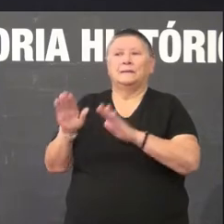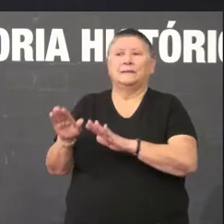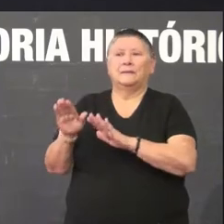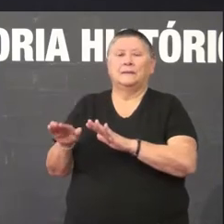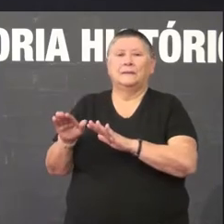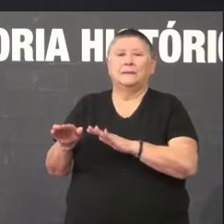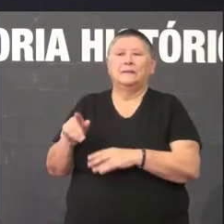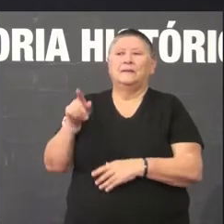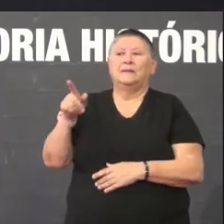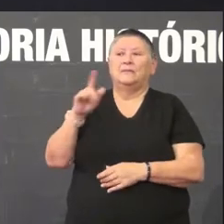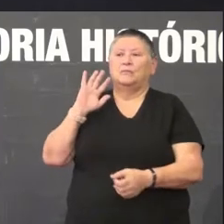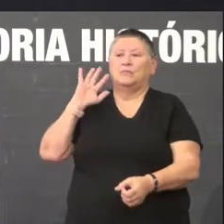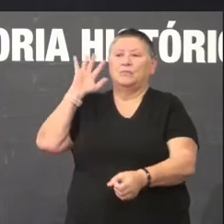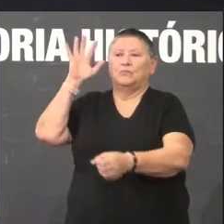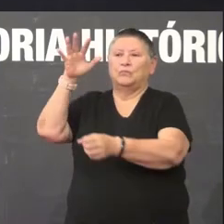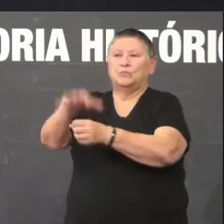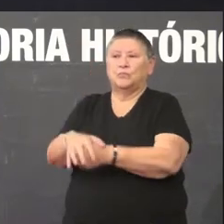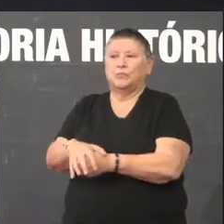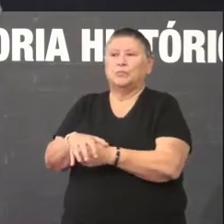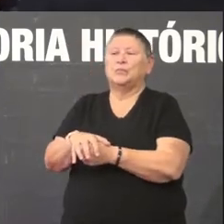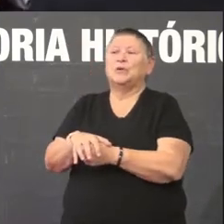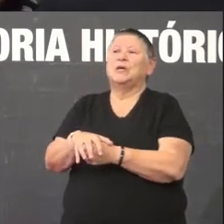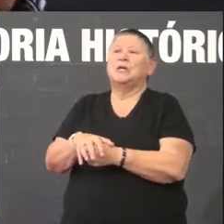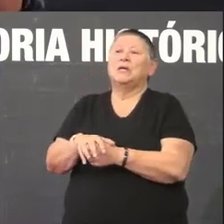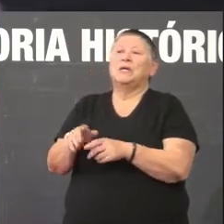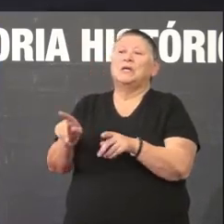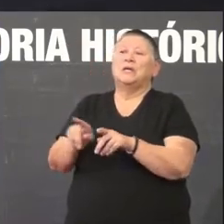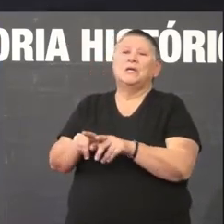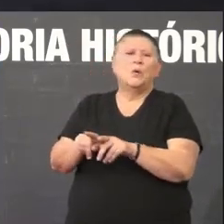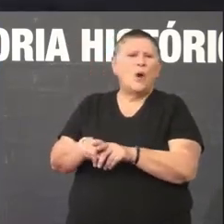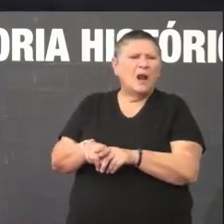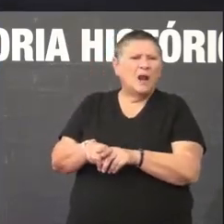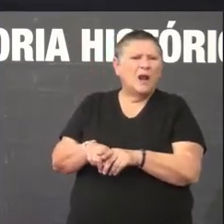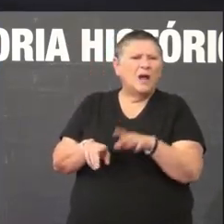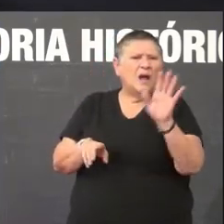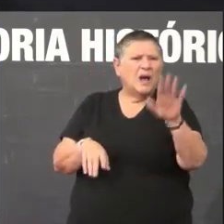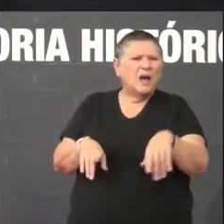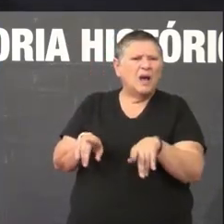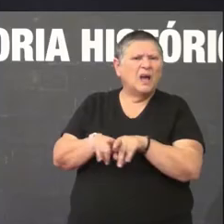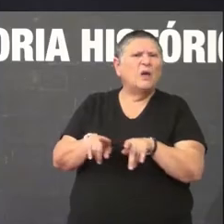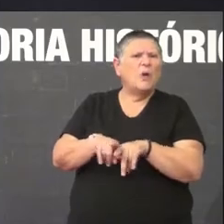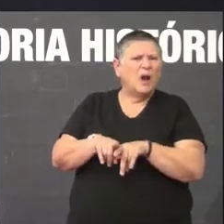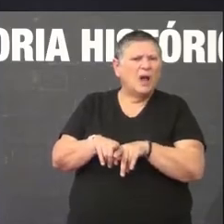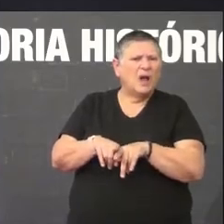é de colonización igual que o de América. E nada máis.